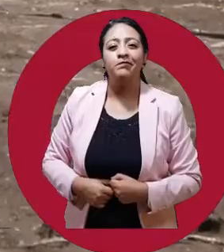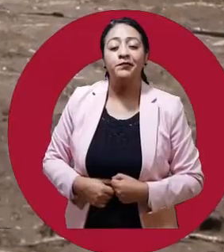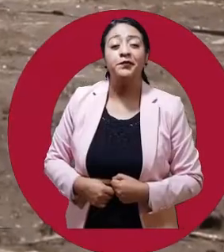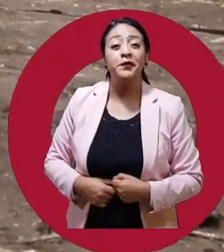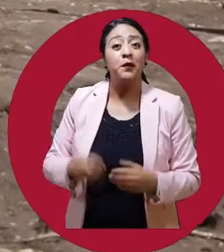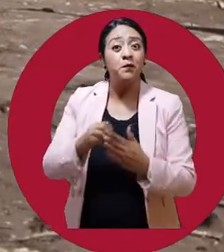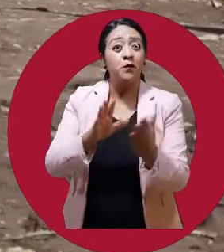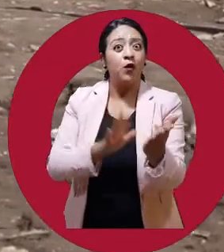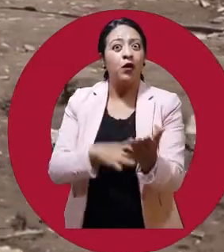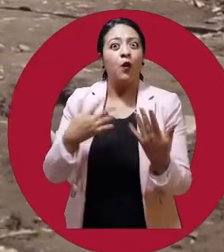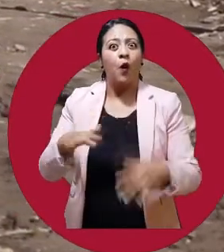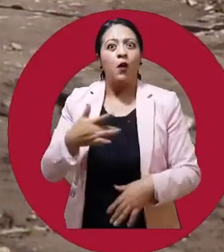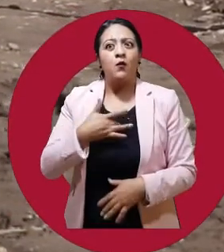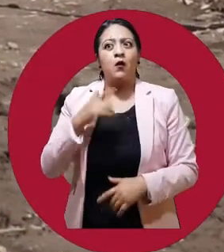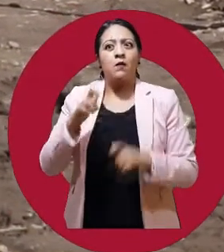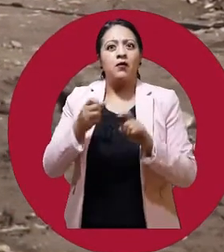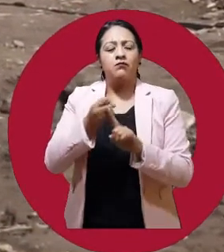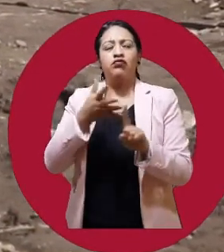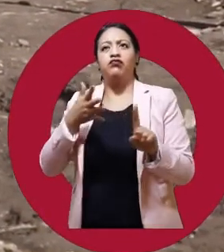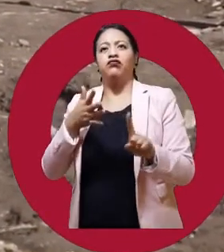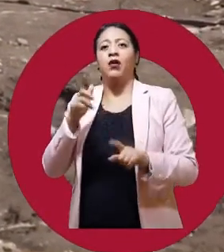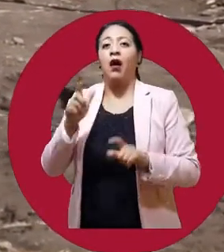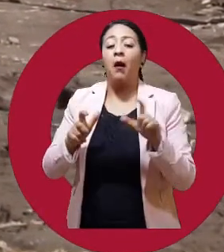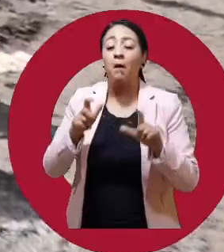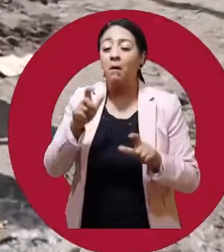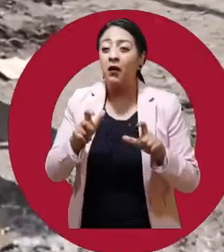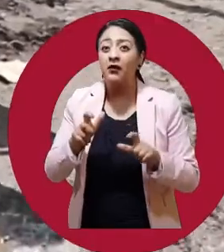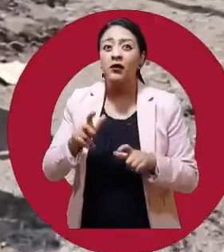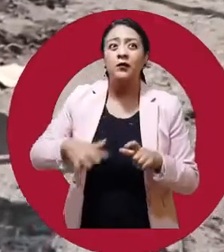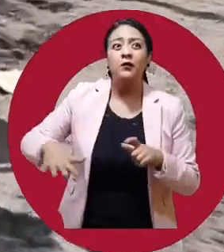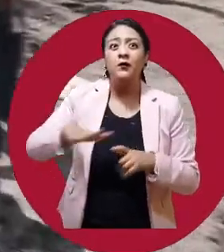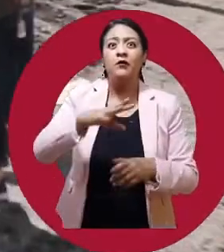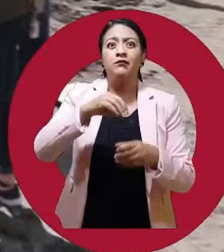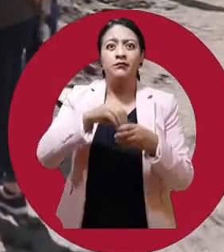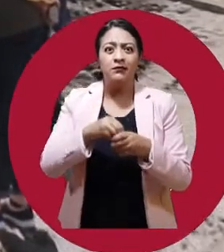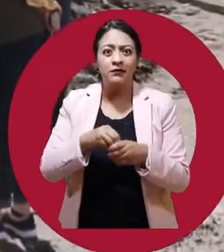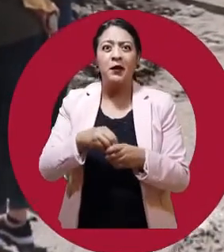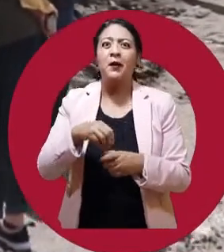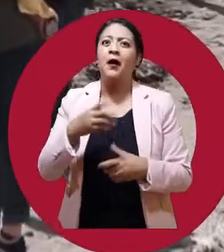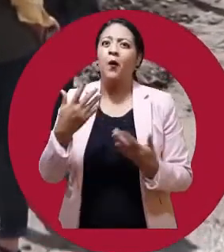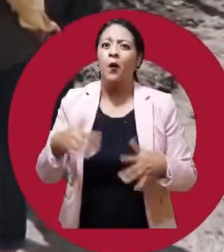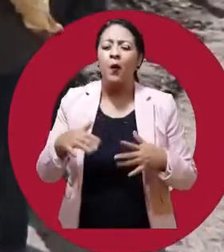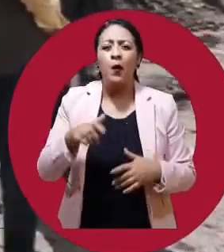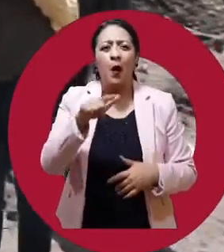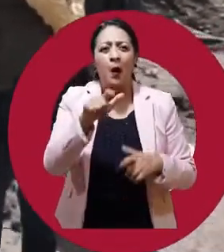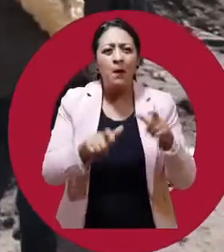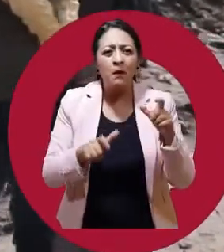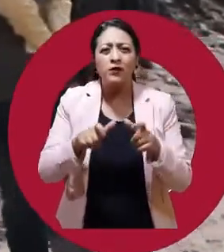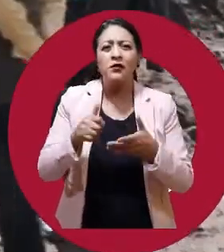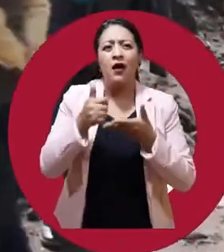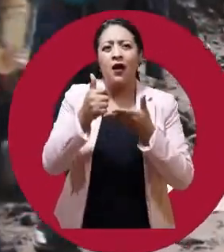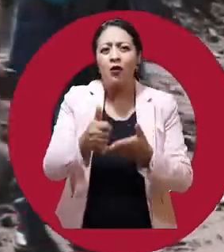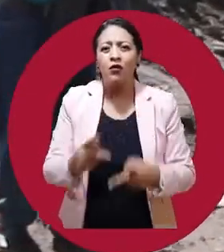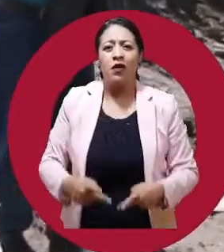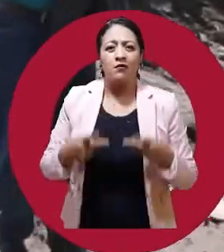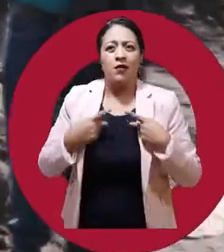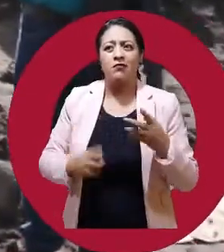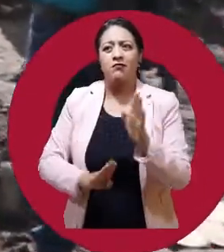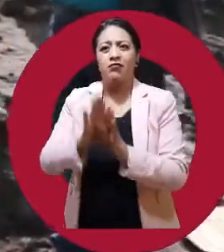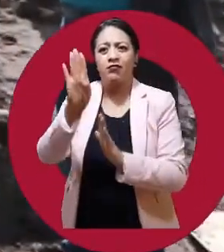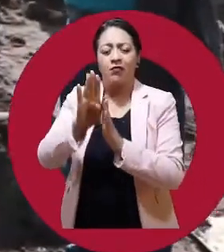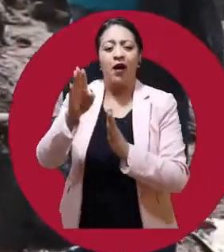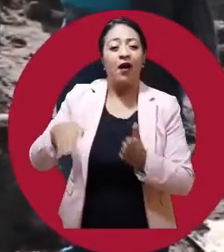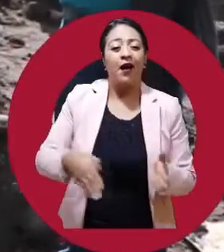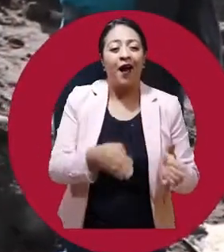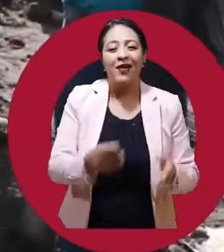vigente. El proyecto tendrá un impacto positivo dentro de la población del sector y en los usuarios. Será una obra que garantice vida útil. Esta calle será